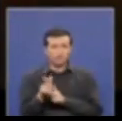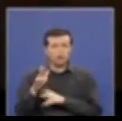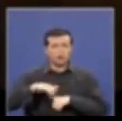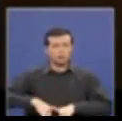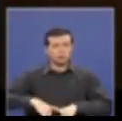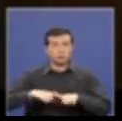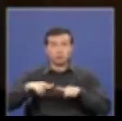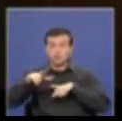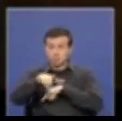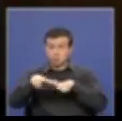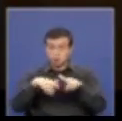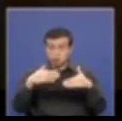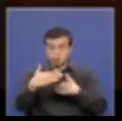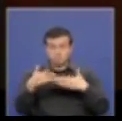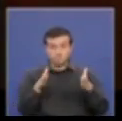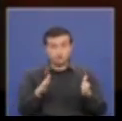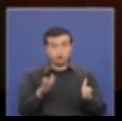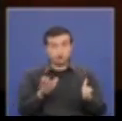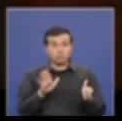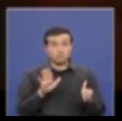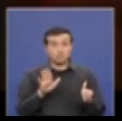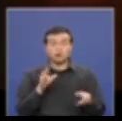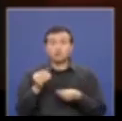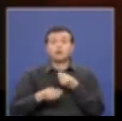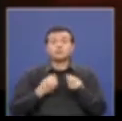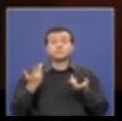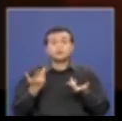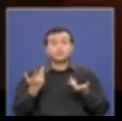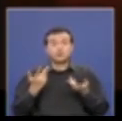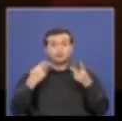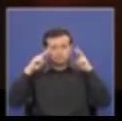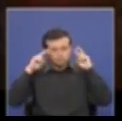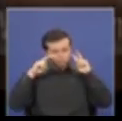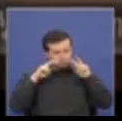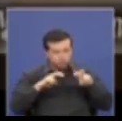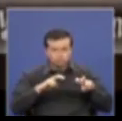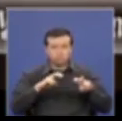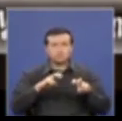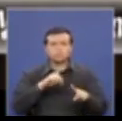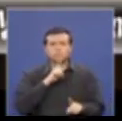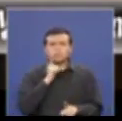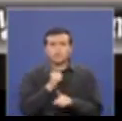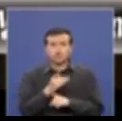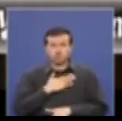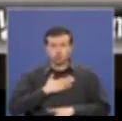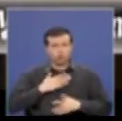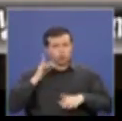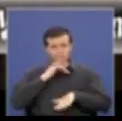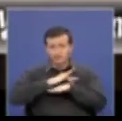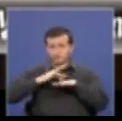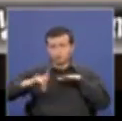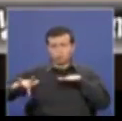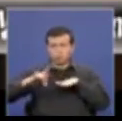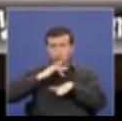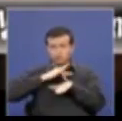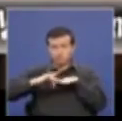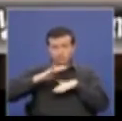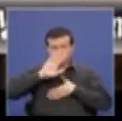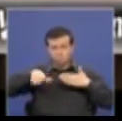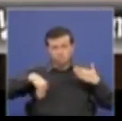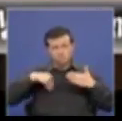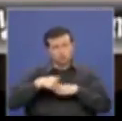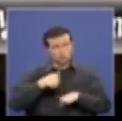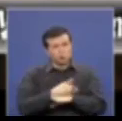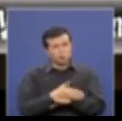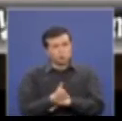En ese espacio es donde nos investigaban, donde estuve desnuda todo el